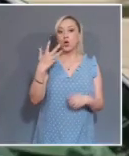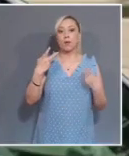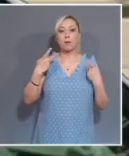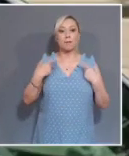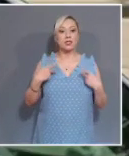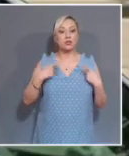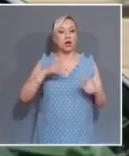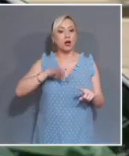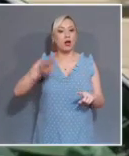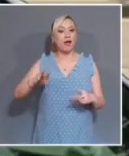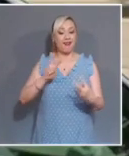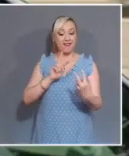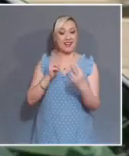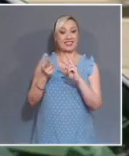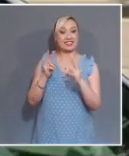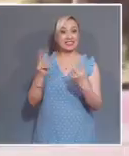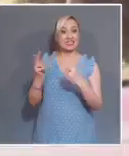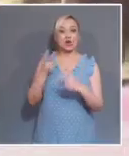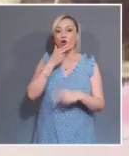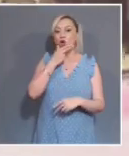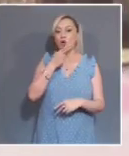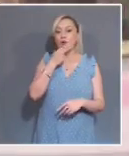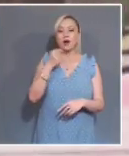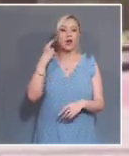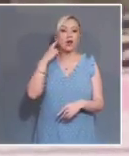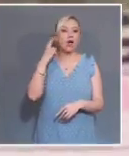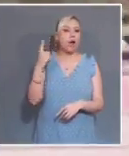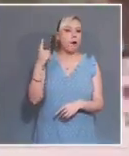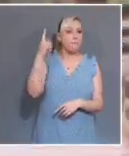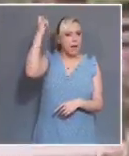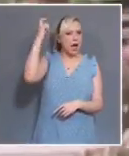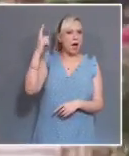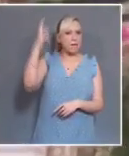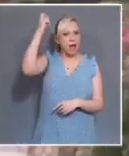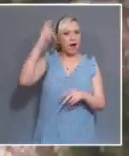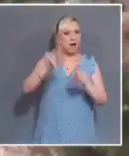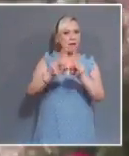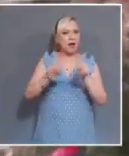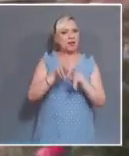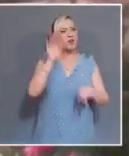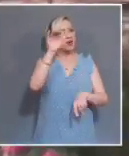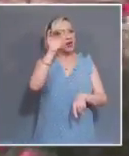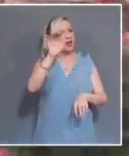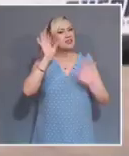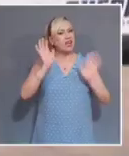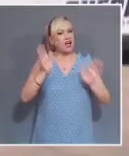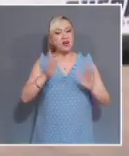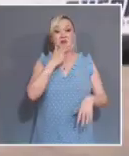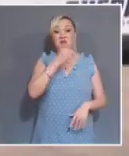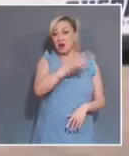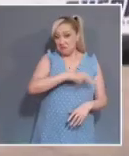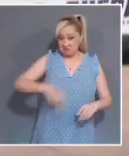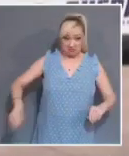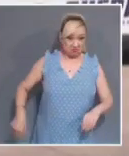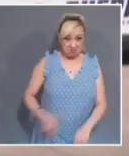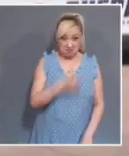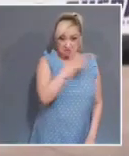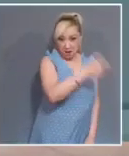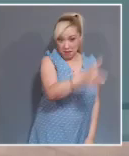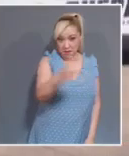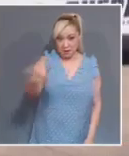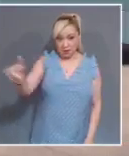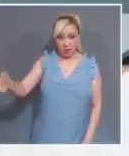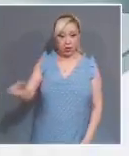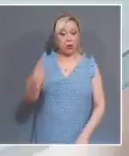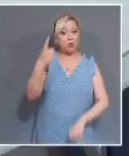habían pedido que dejara de disparar al aire en su patio. Ambos casos en menos de una semana.